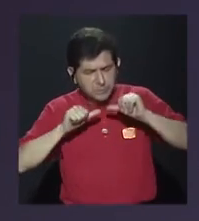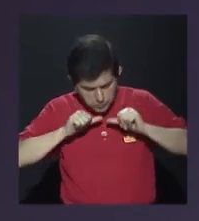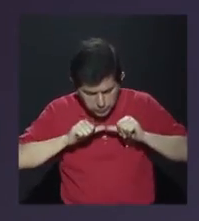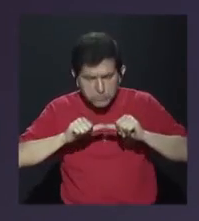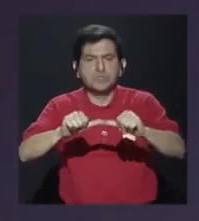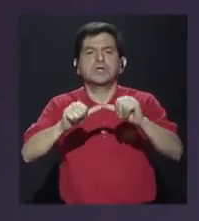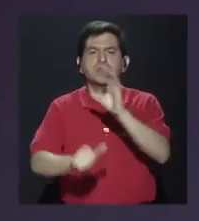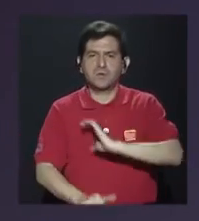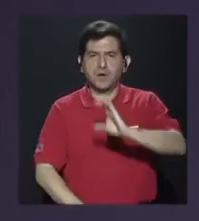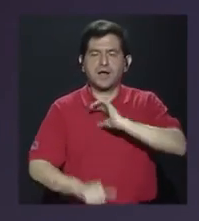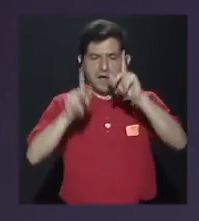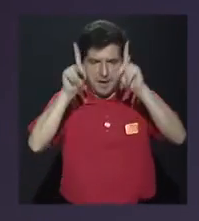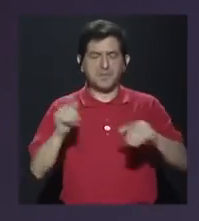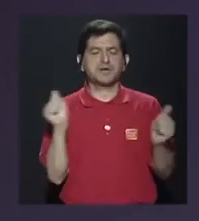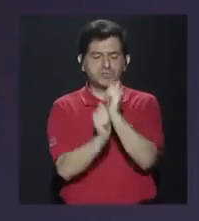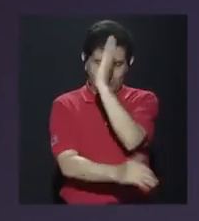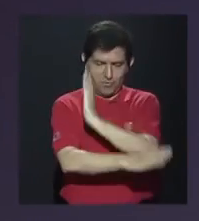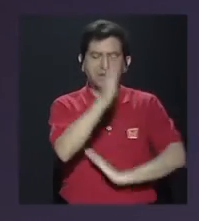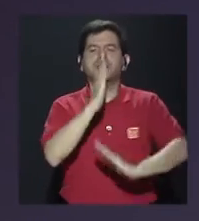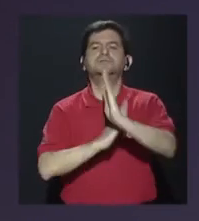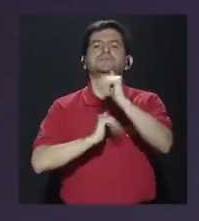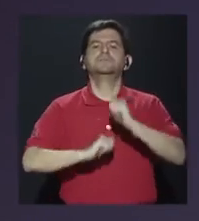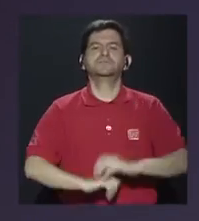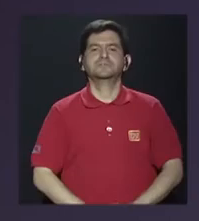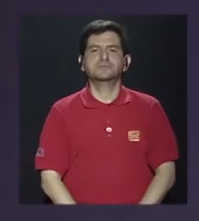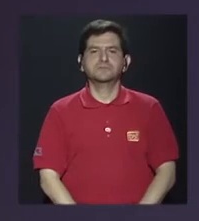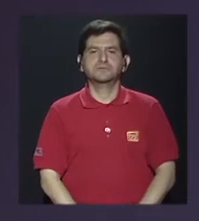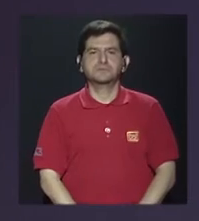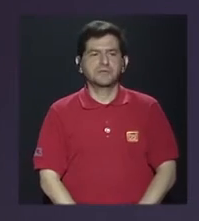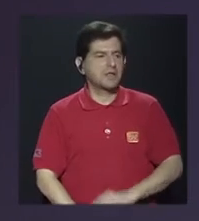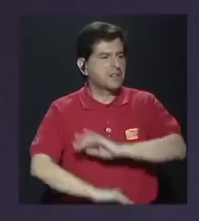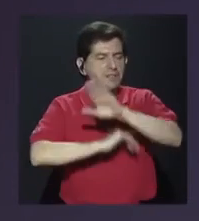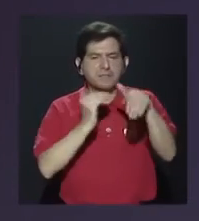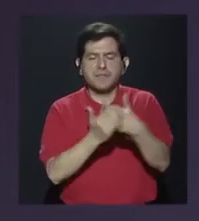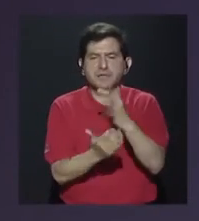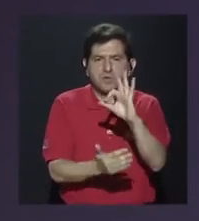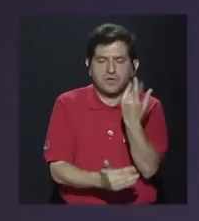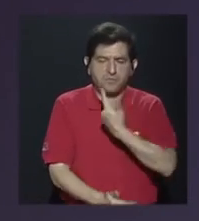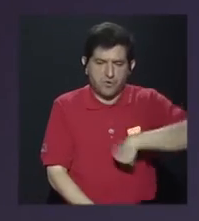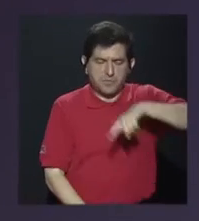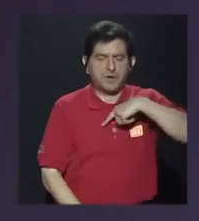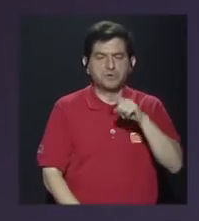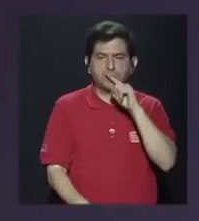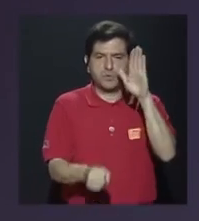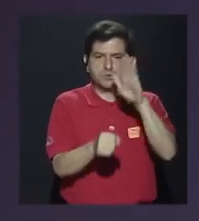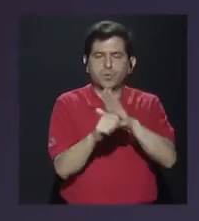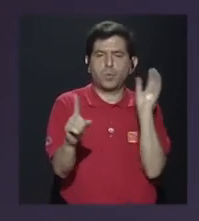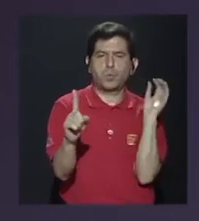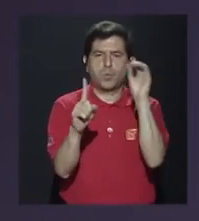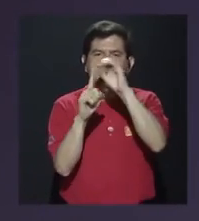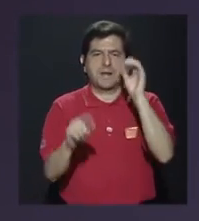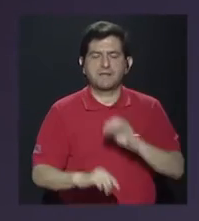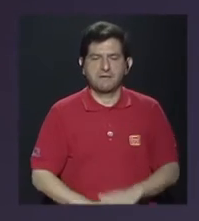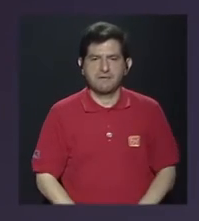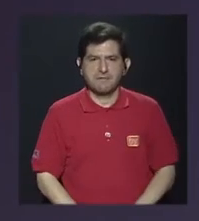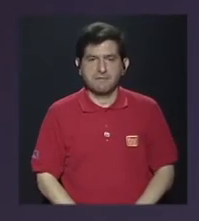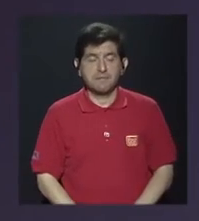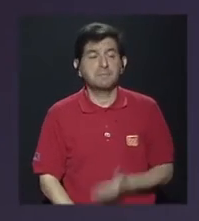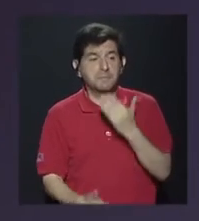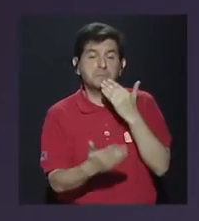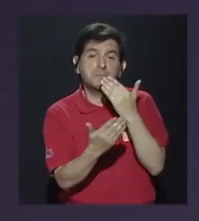que caracteriza a las personas con discapacidad. Y de una u otra forma logramos nuestros objetivos. Y creo que es bueno